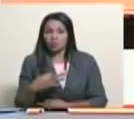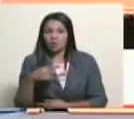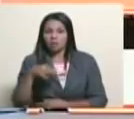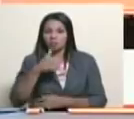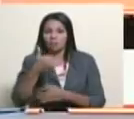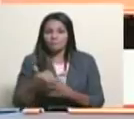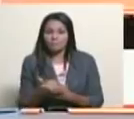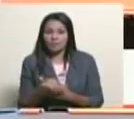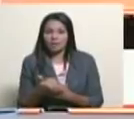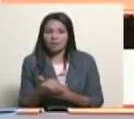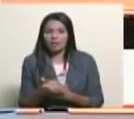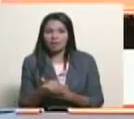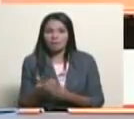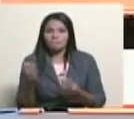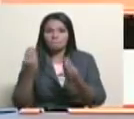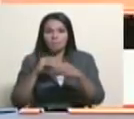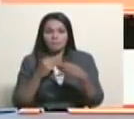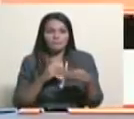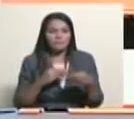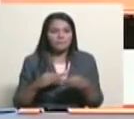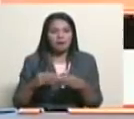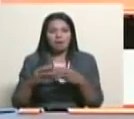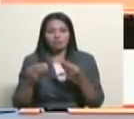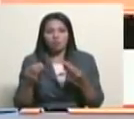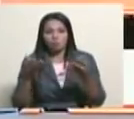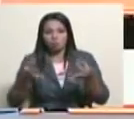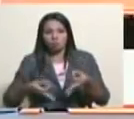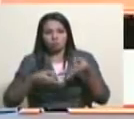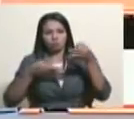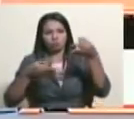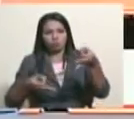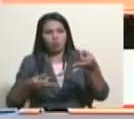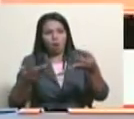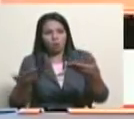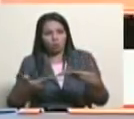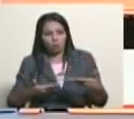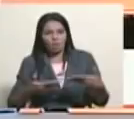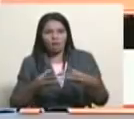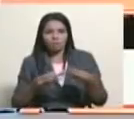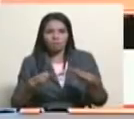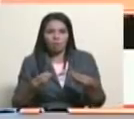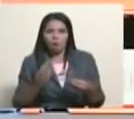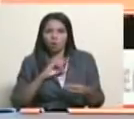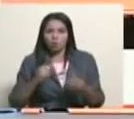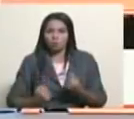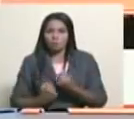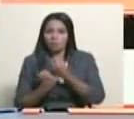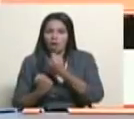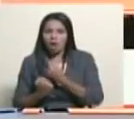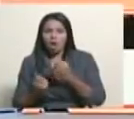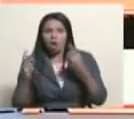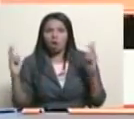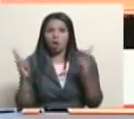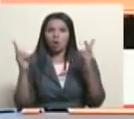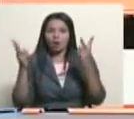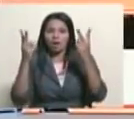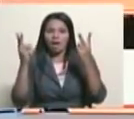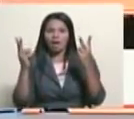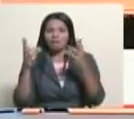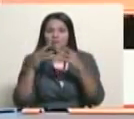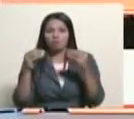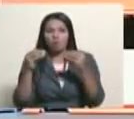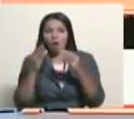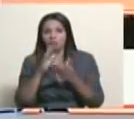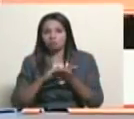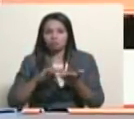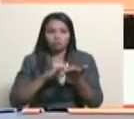planes y estas propuestas que nos llegan desde las bases vamos a lograr articular una mejoría